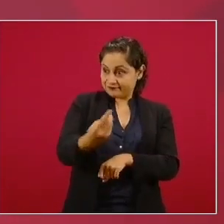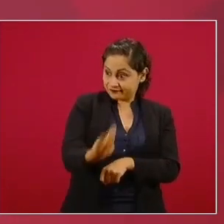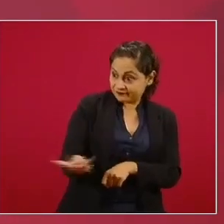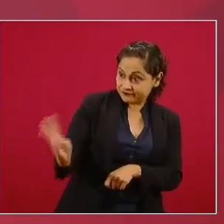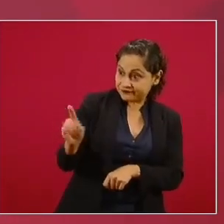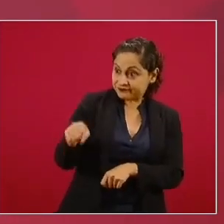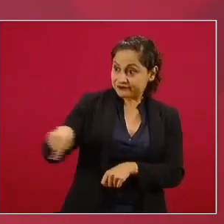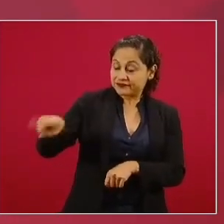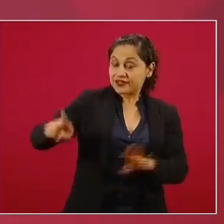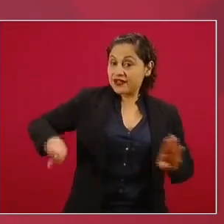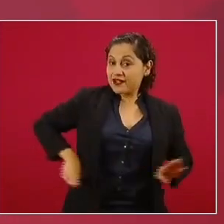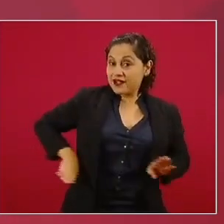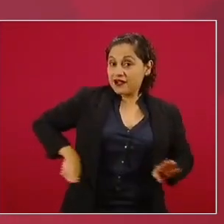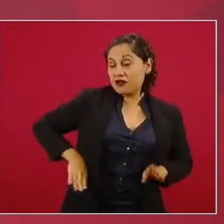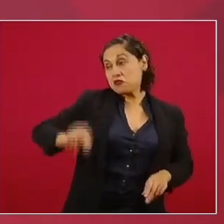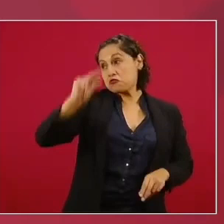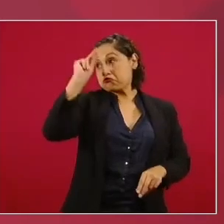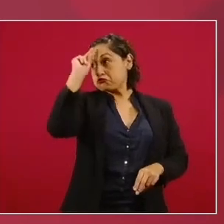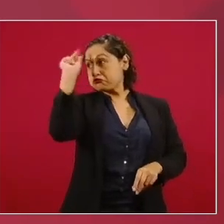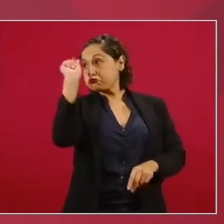orgánicos,